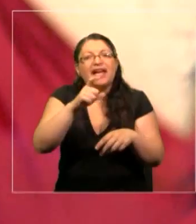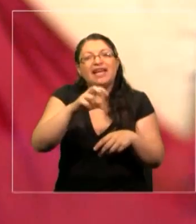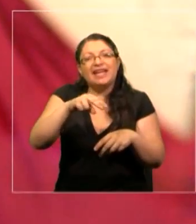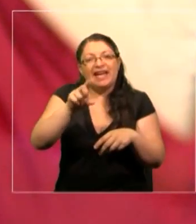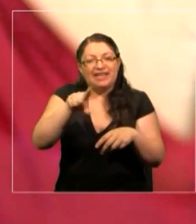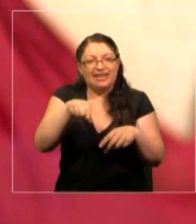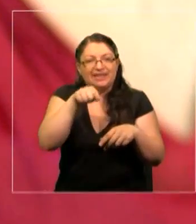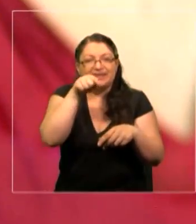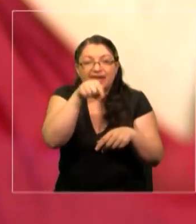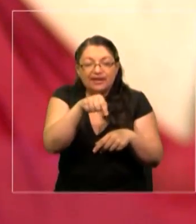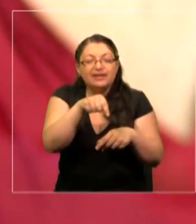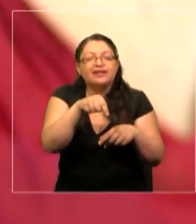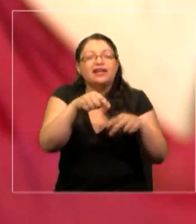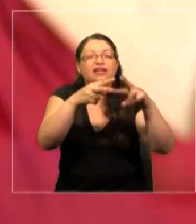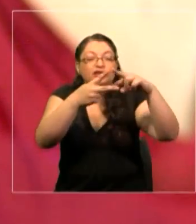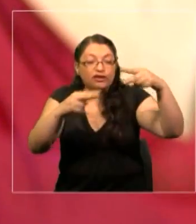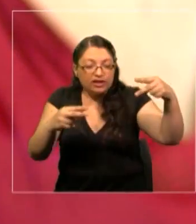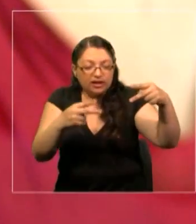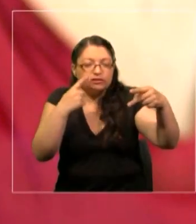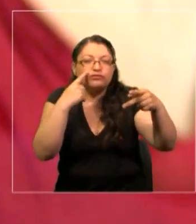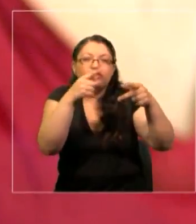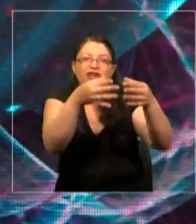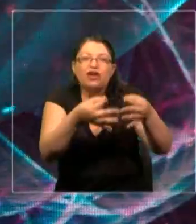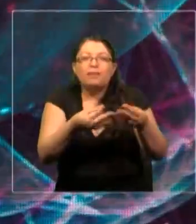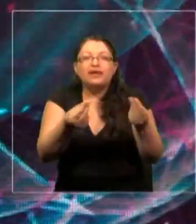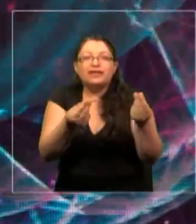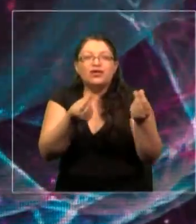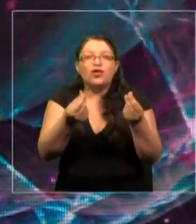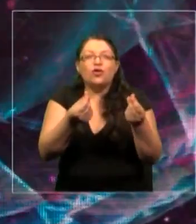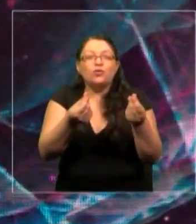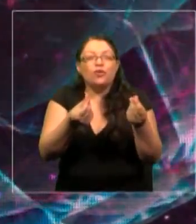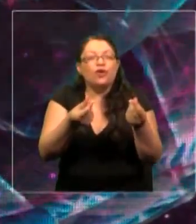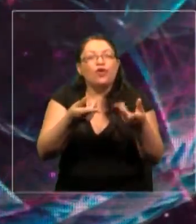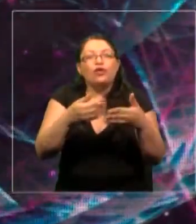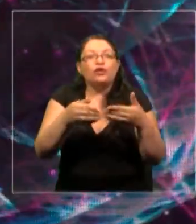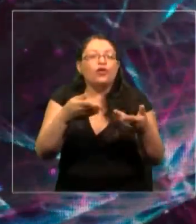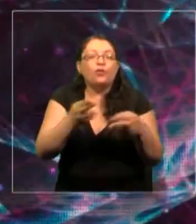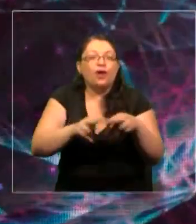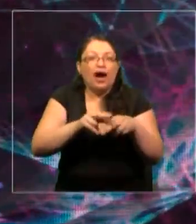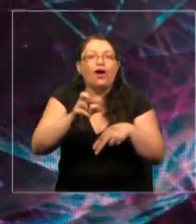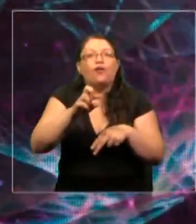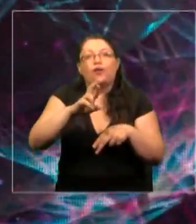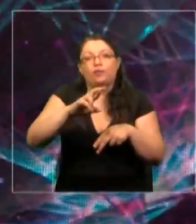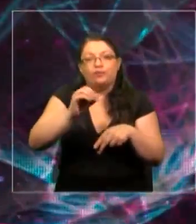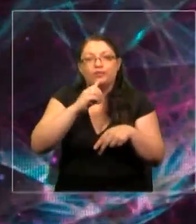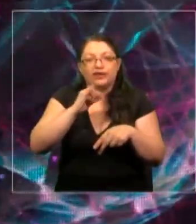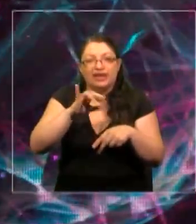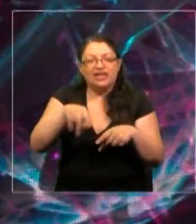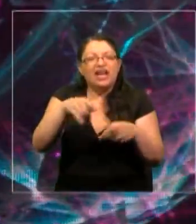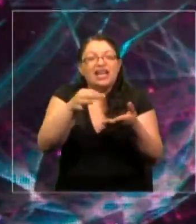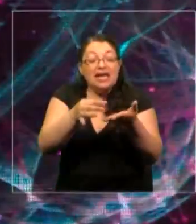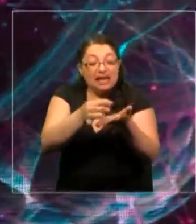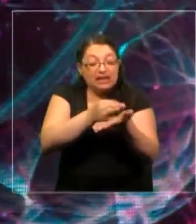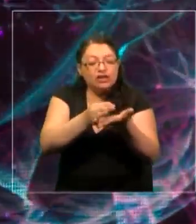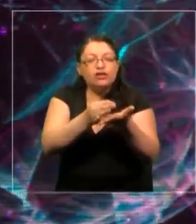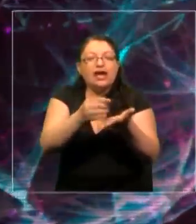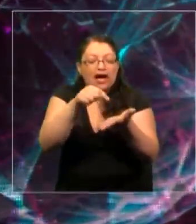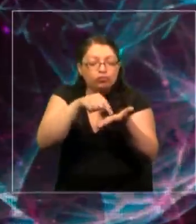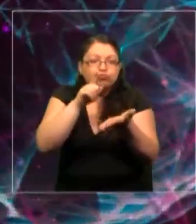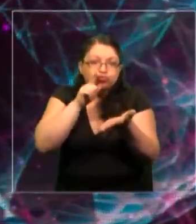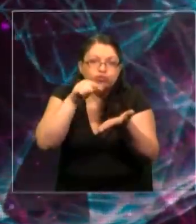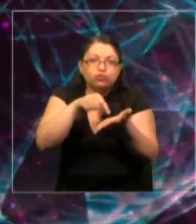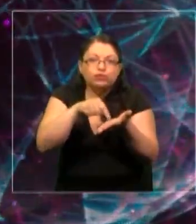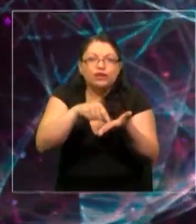genes decodifican la huella para hacer proteínas. Y en sus células son pequeñas máquinas que están hechas de